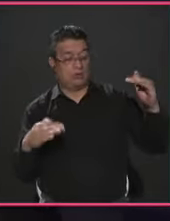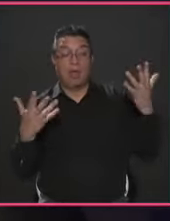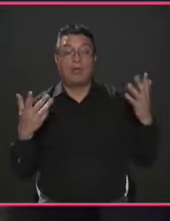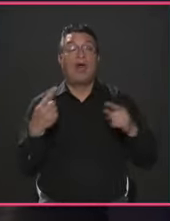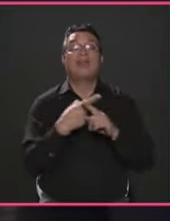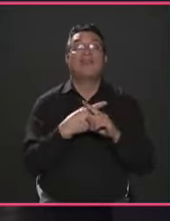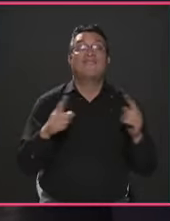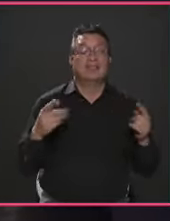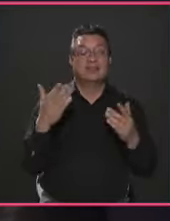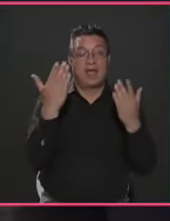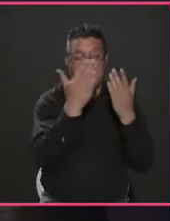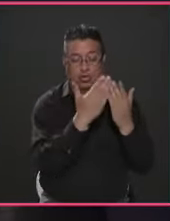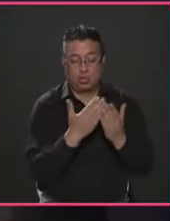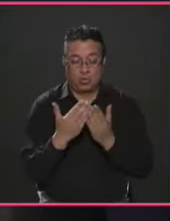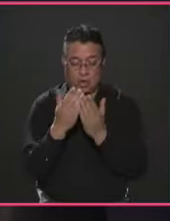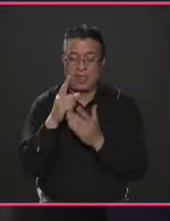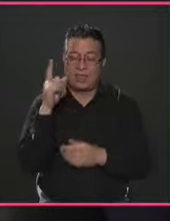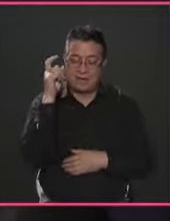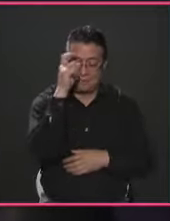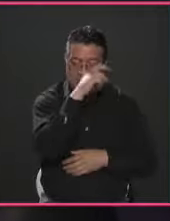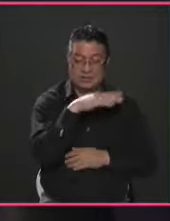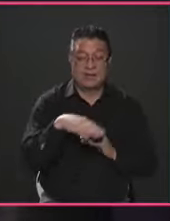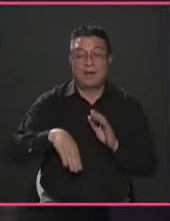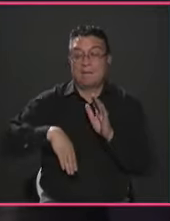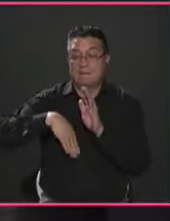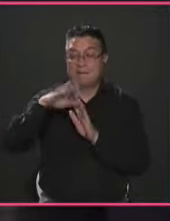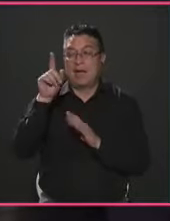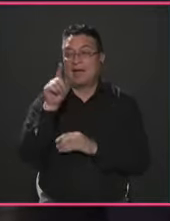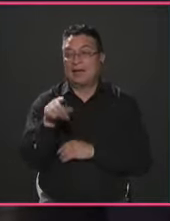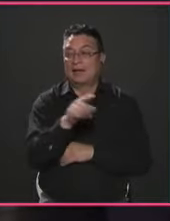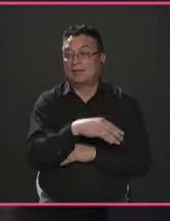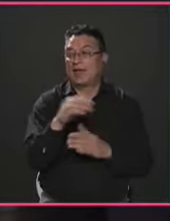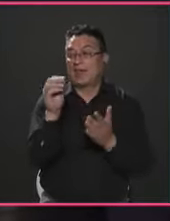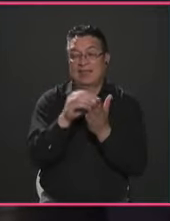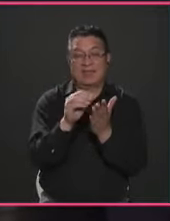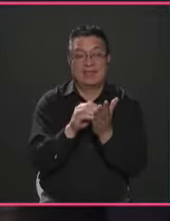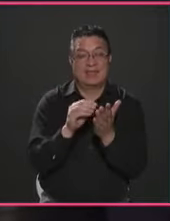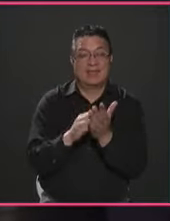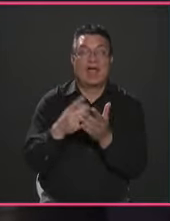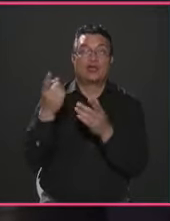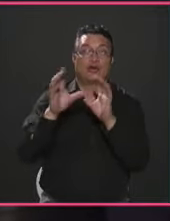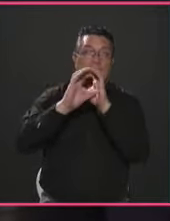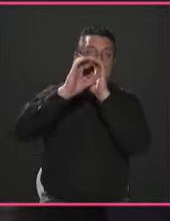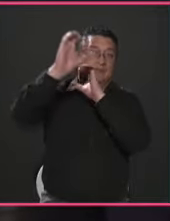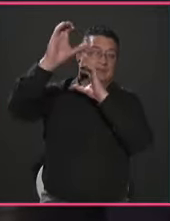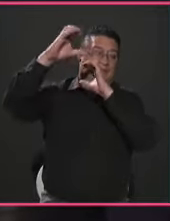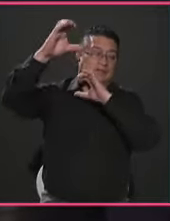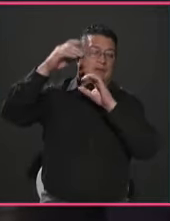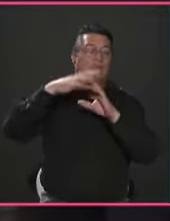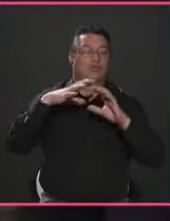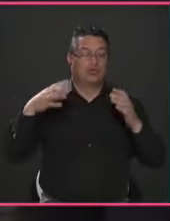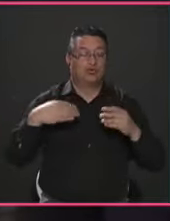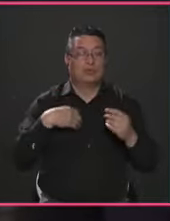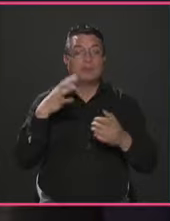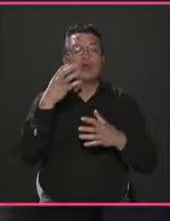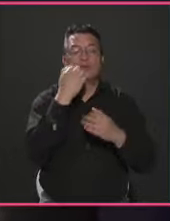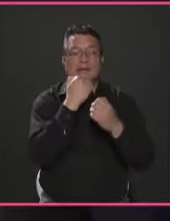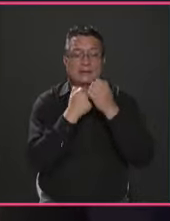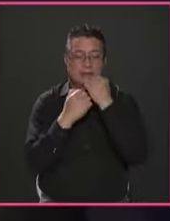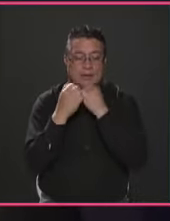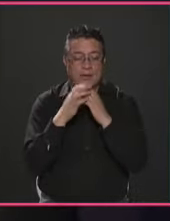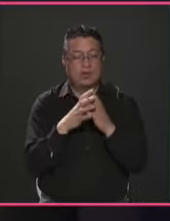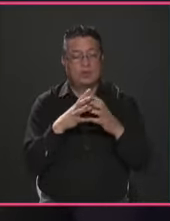de estudiar más que lo de que los datos astronómicos porque están llenos de errores